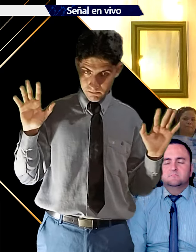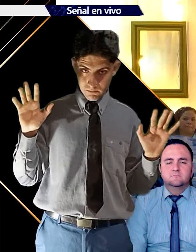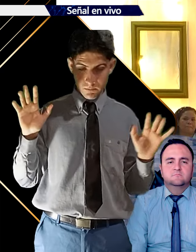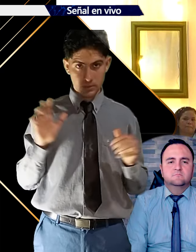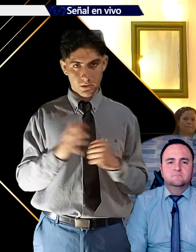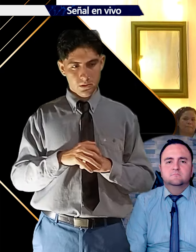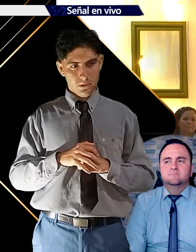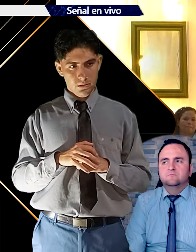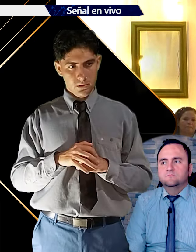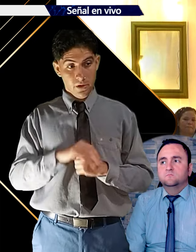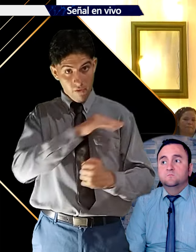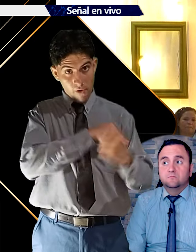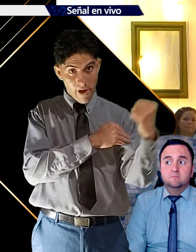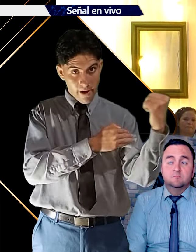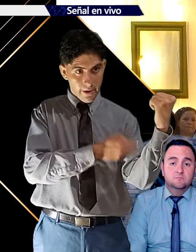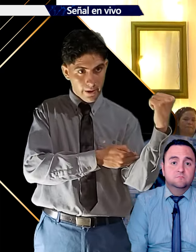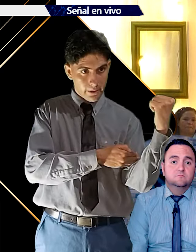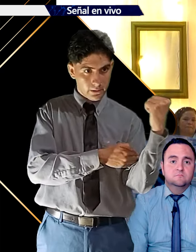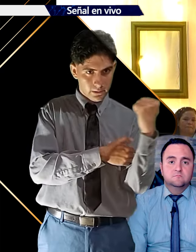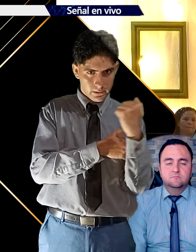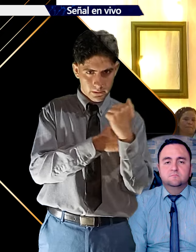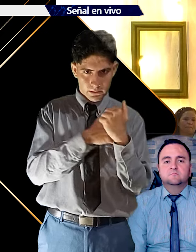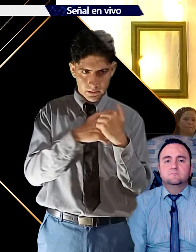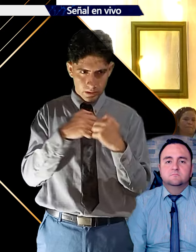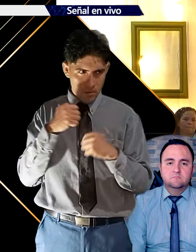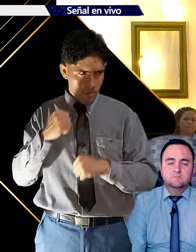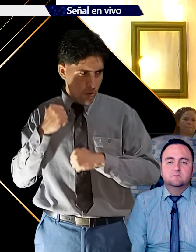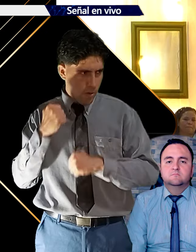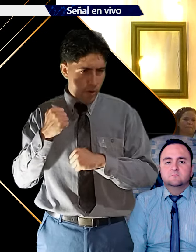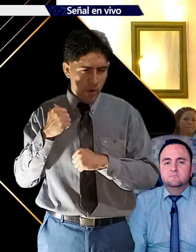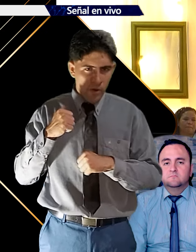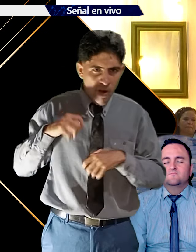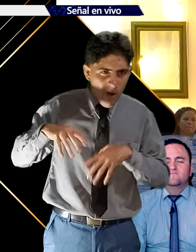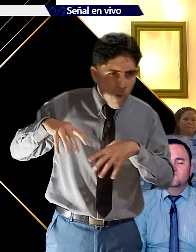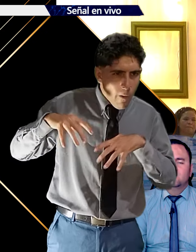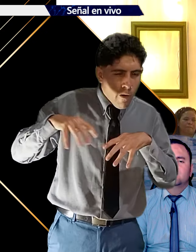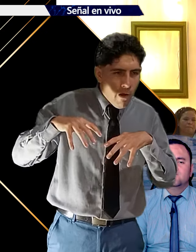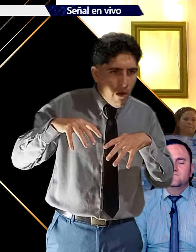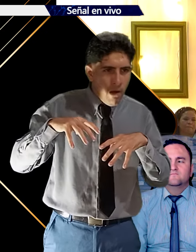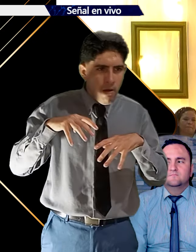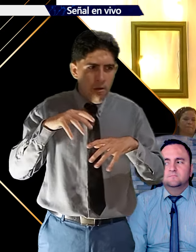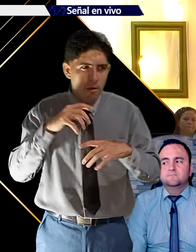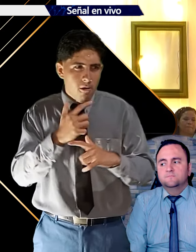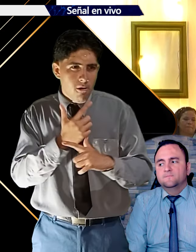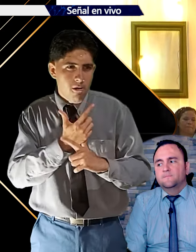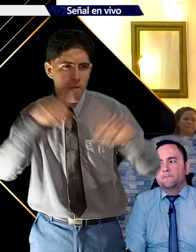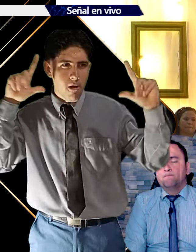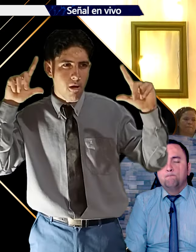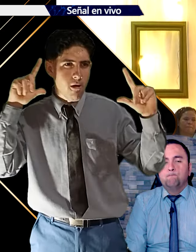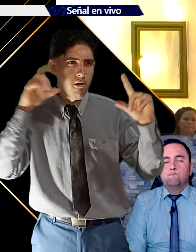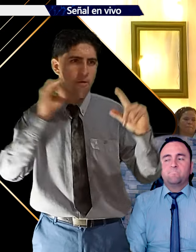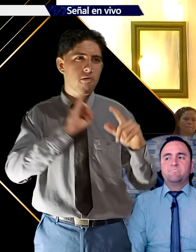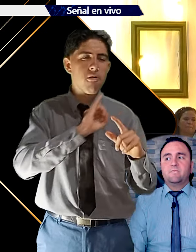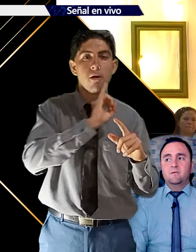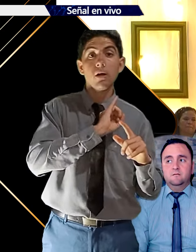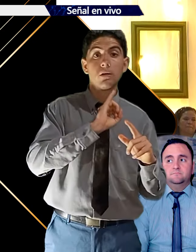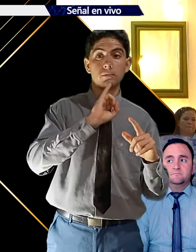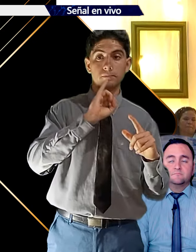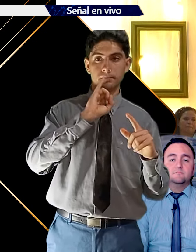ese Sansón fue el león de la tribu de Dan.